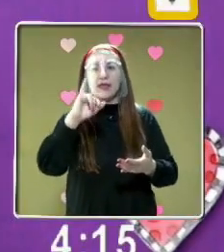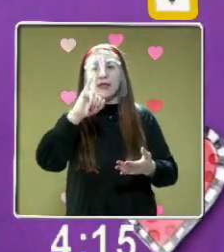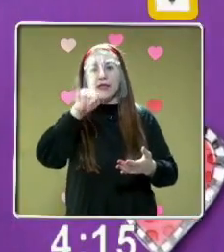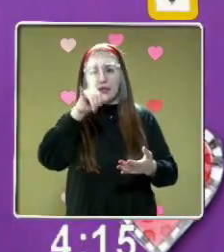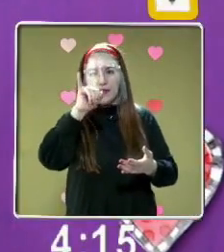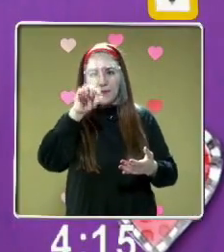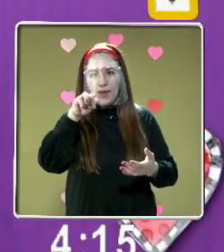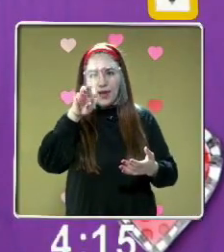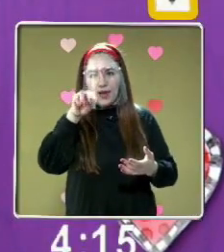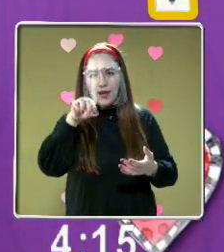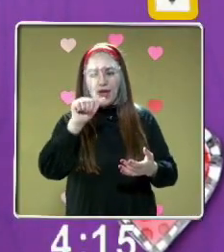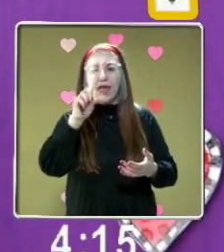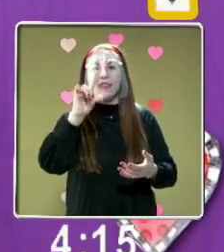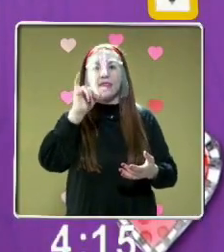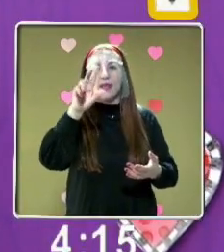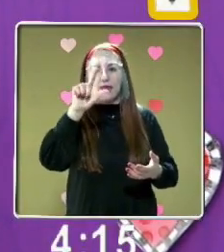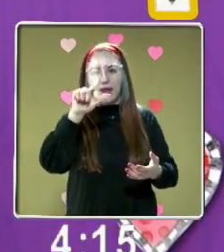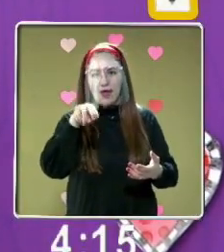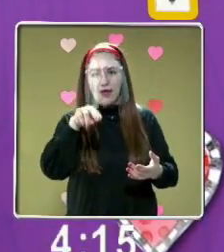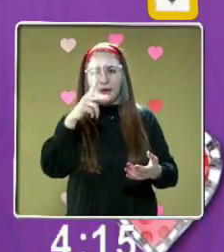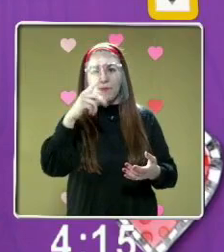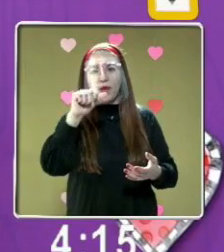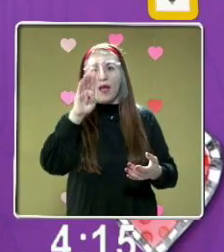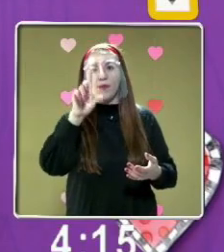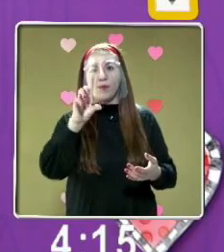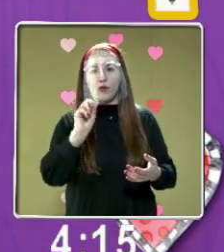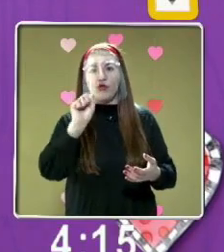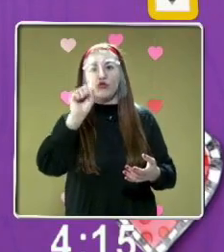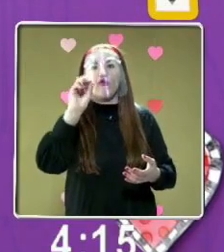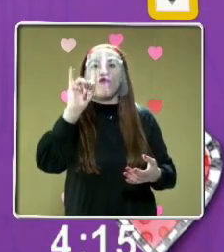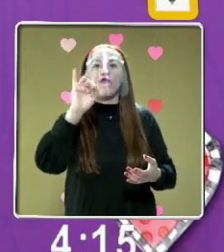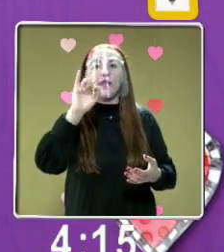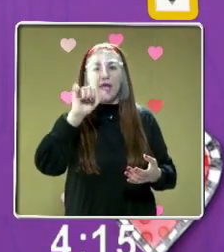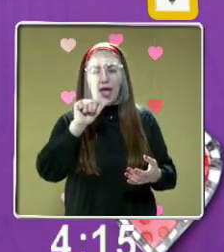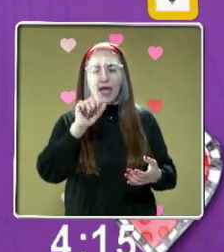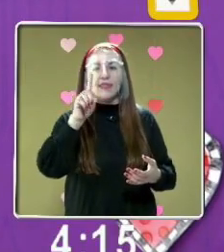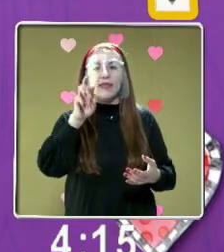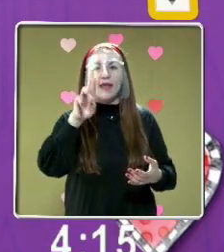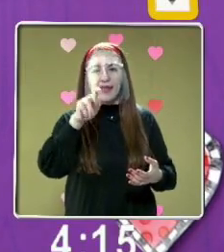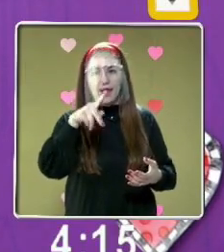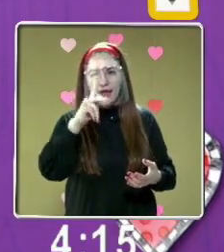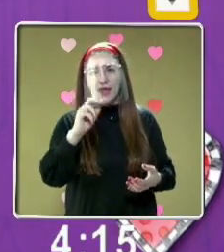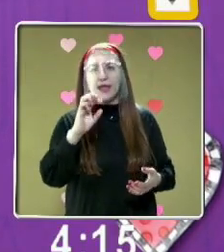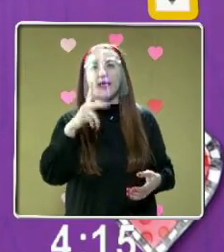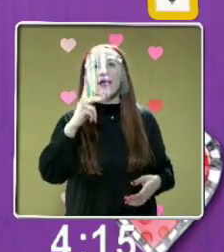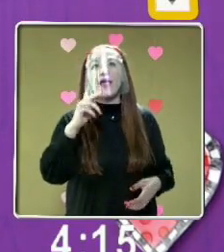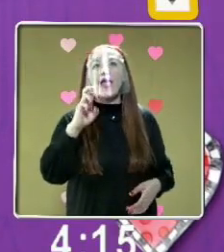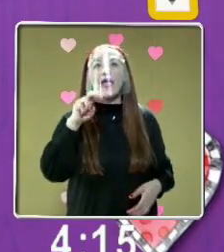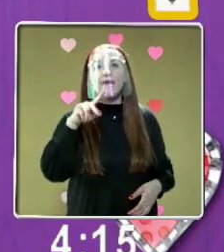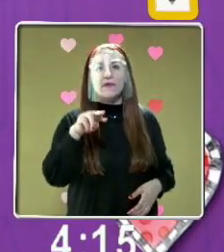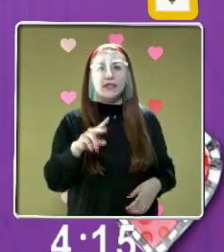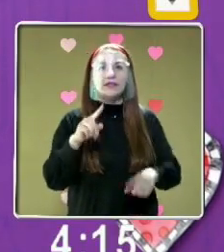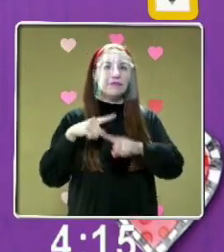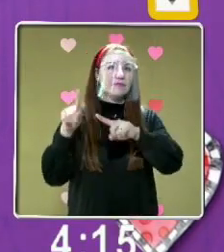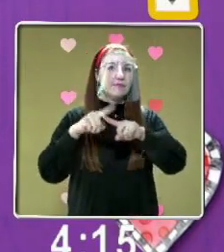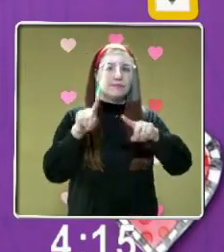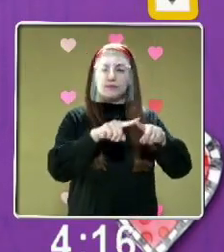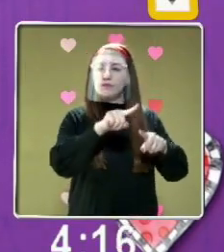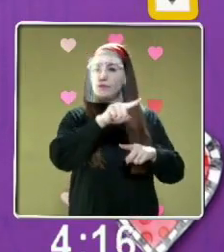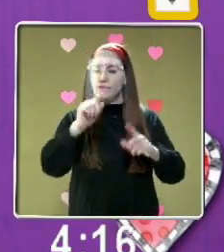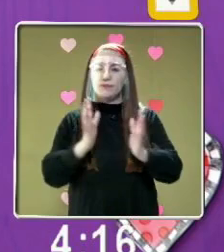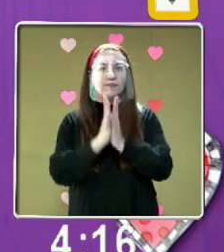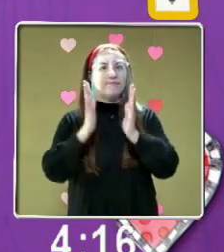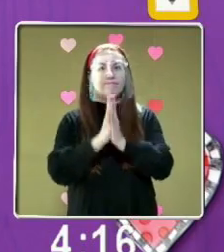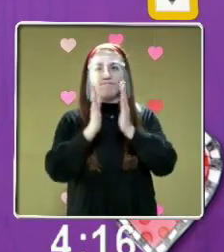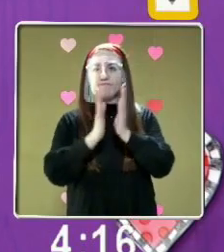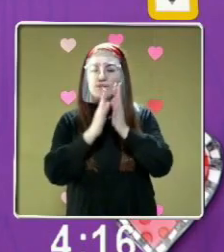Saori, Pablo, David, Sofía, Derek, Kevin, y bueno, todavía tenemos aquí en actividad a más, entonces ustedes sigan participando